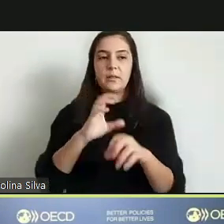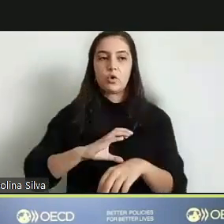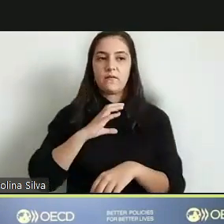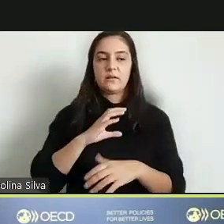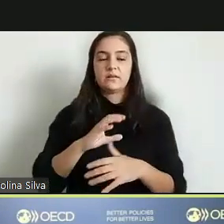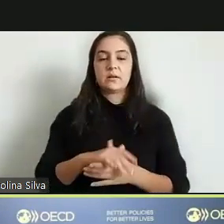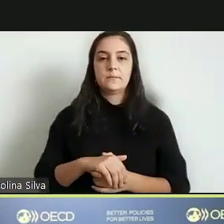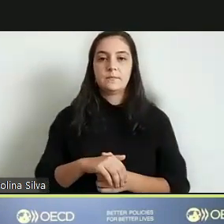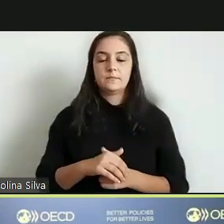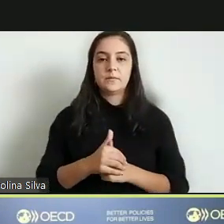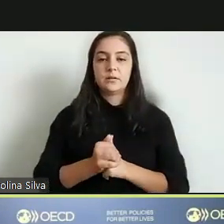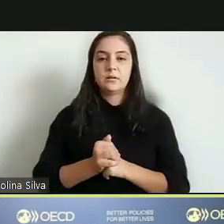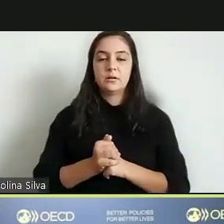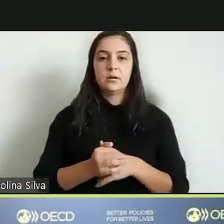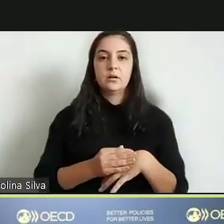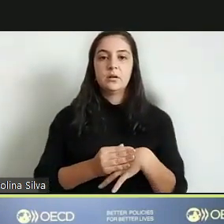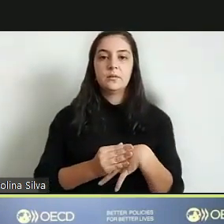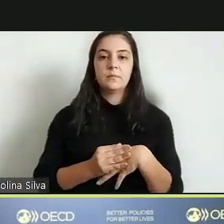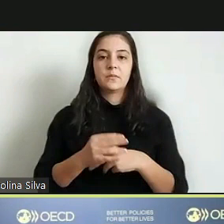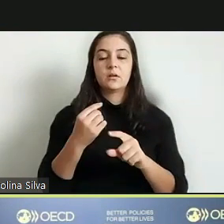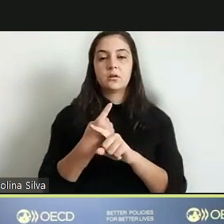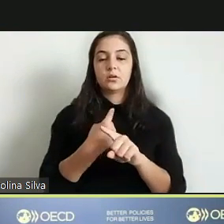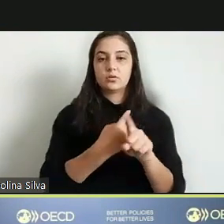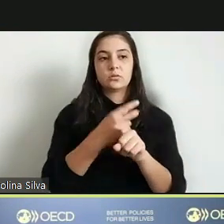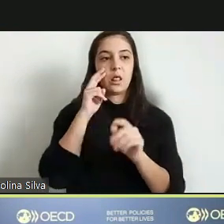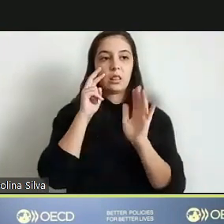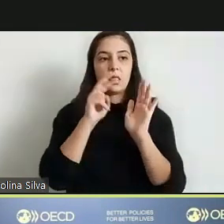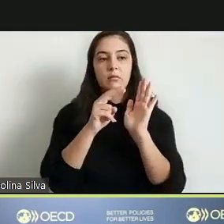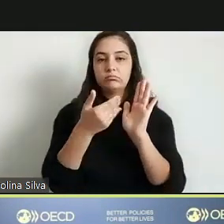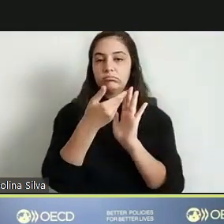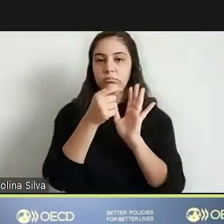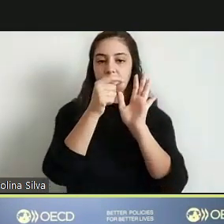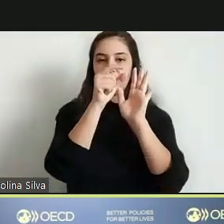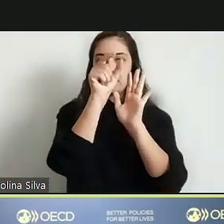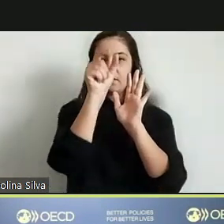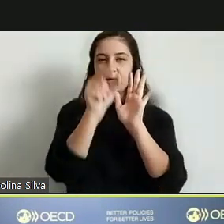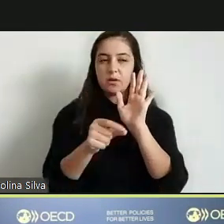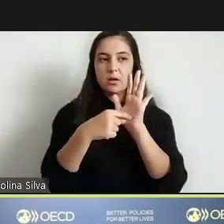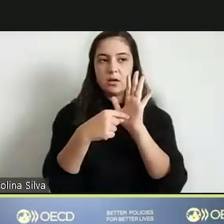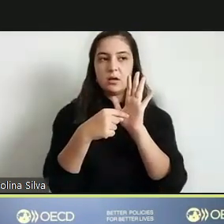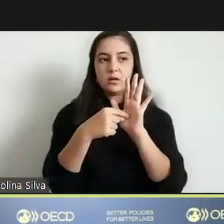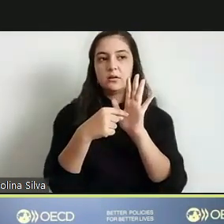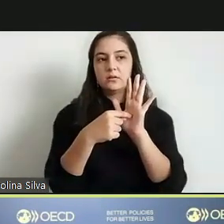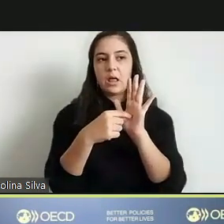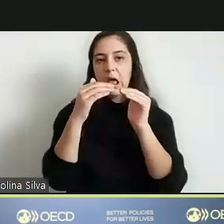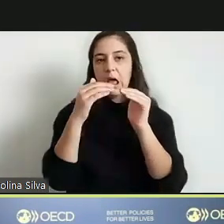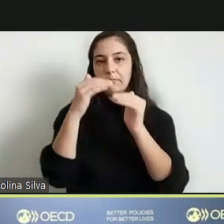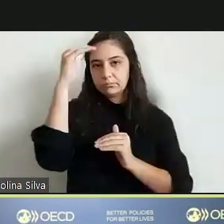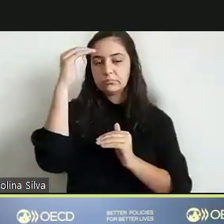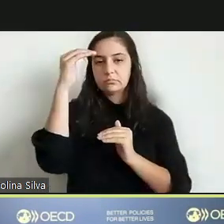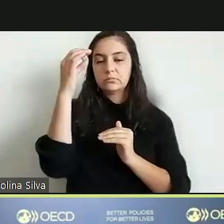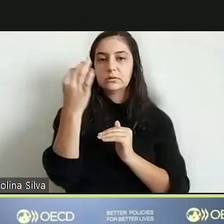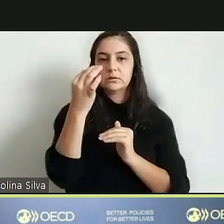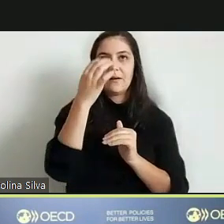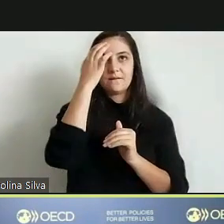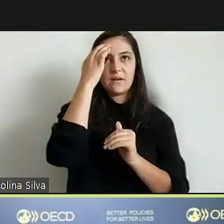en esta lámina ustedes pueden observar efectivamente que hay una discrepancia entre las